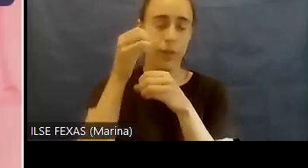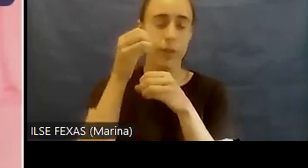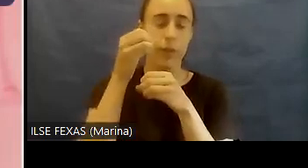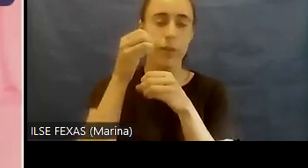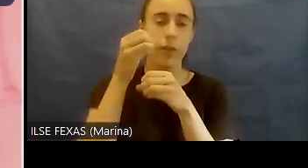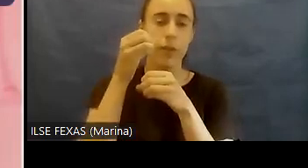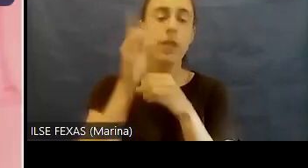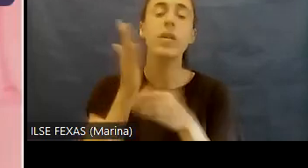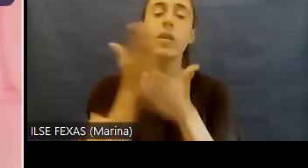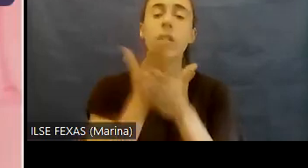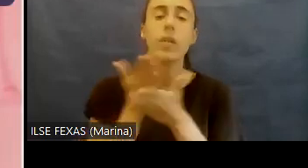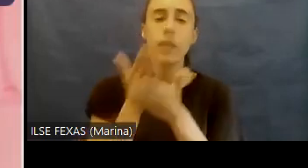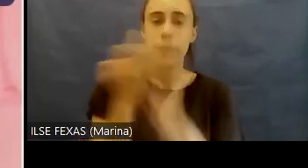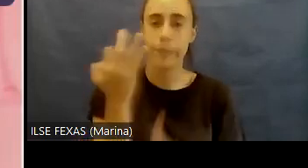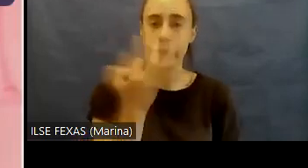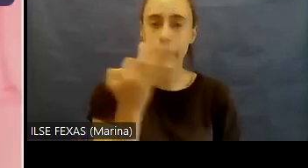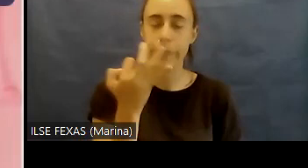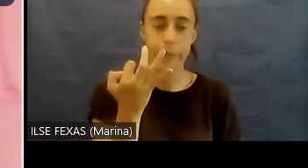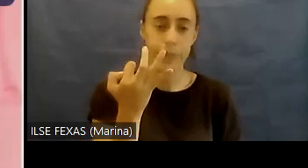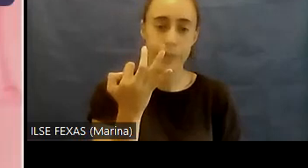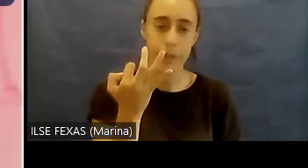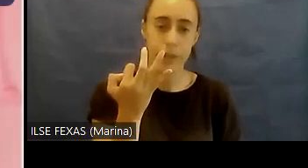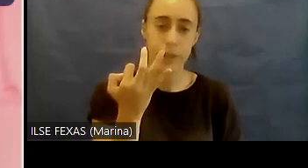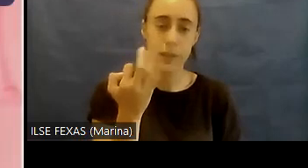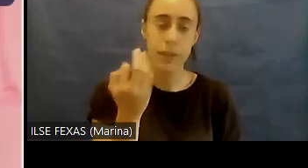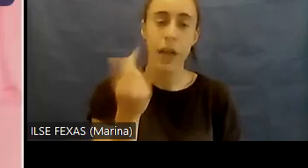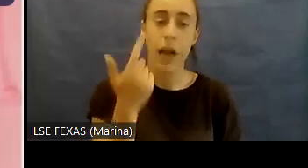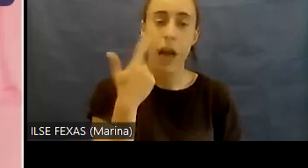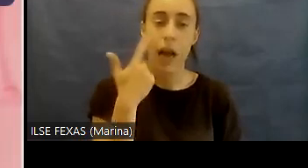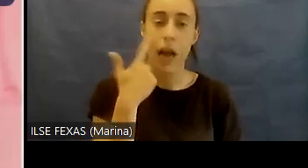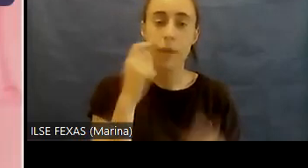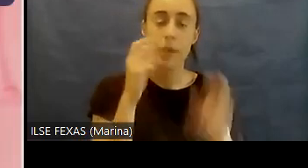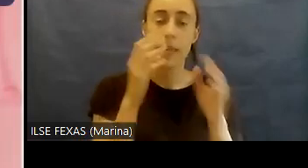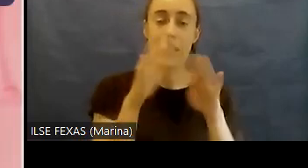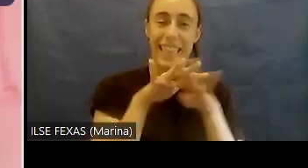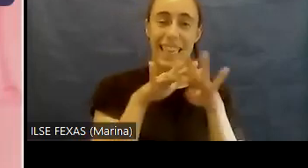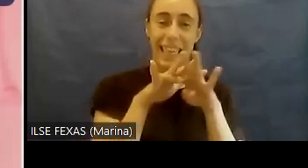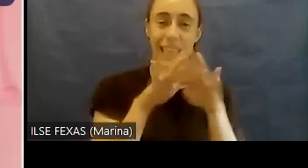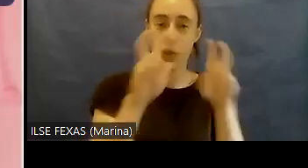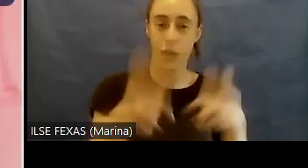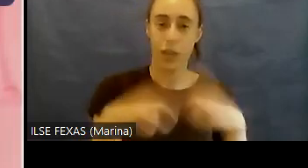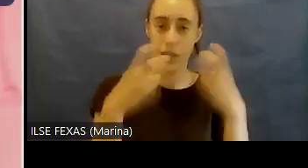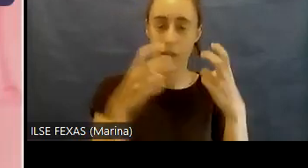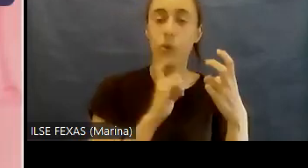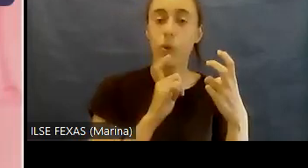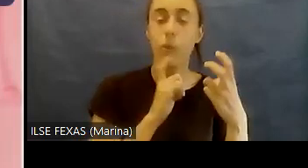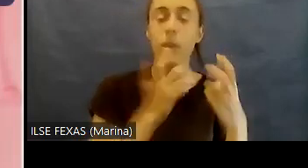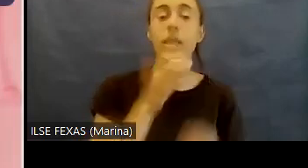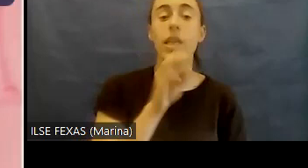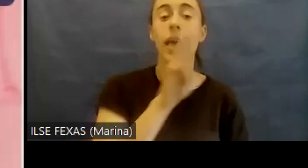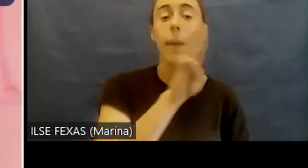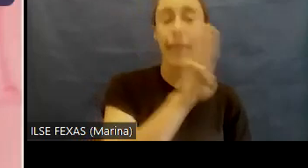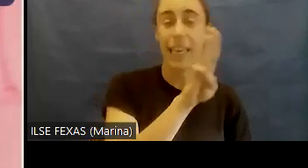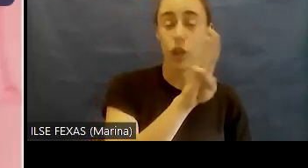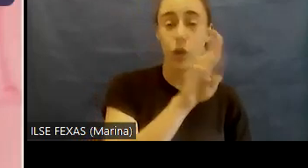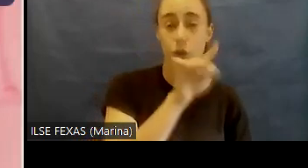aquí lo que se ha estudiado fundamentalmente es cómo se puede regenerar el tejido. Es decir, cuando hay una periodontitis lo que hay es una